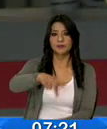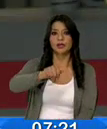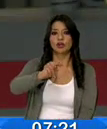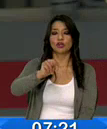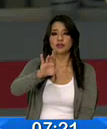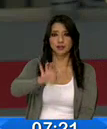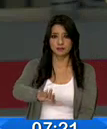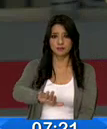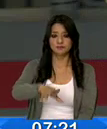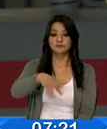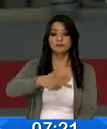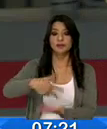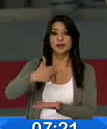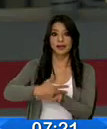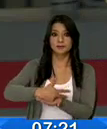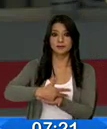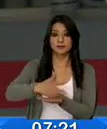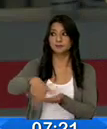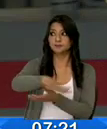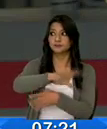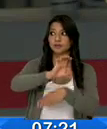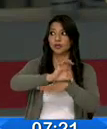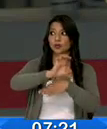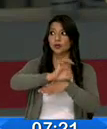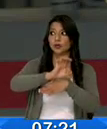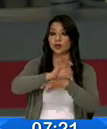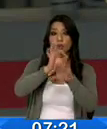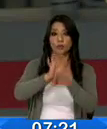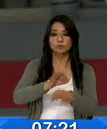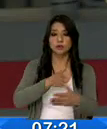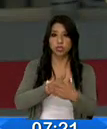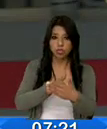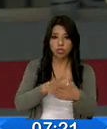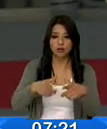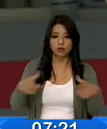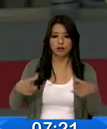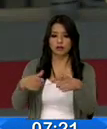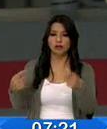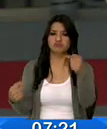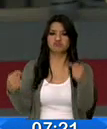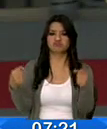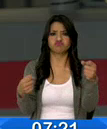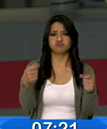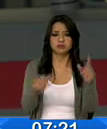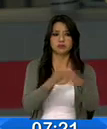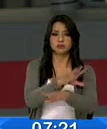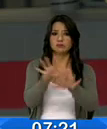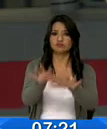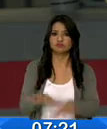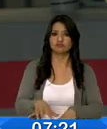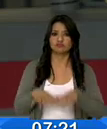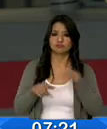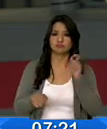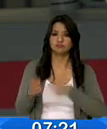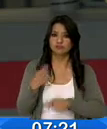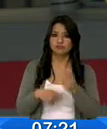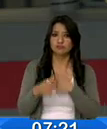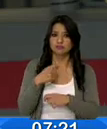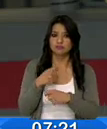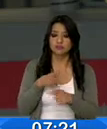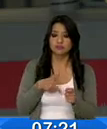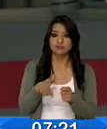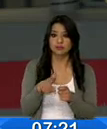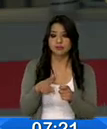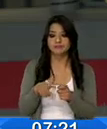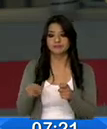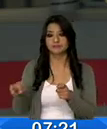la provincia del Carchi con el resto del país, amaneció bloqueada con maquinaria pesada y agricultores y comerciantes que han tenido que hacer